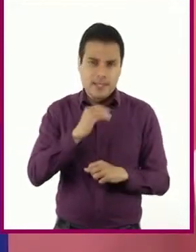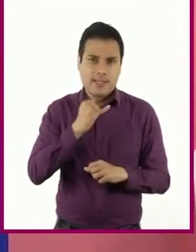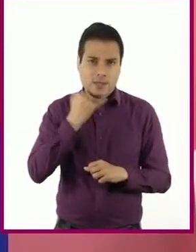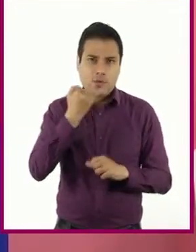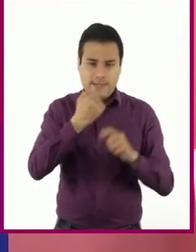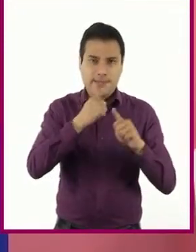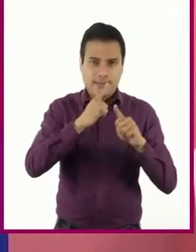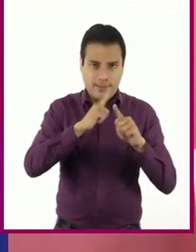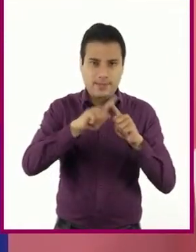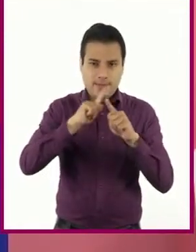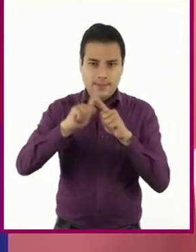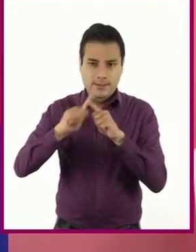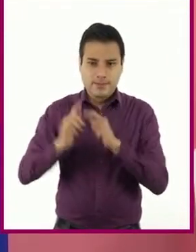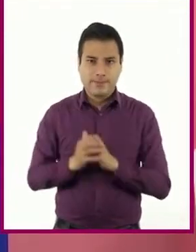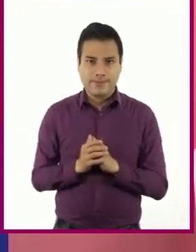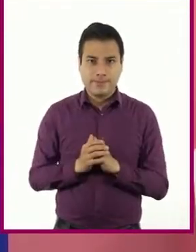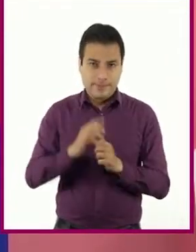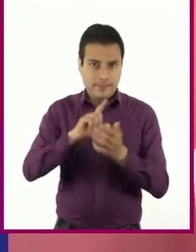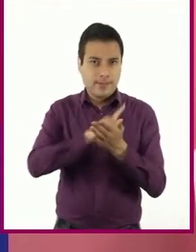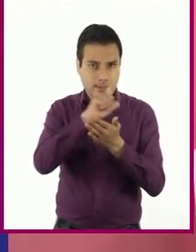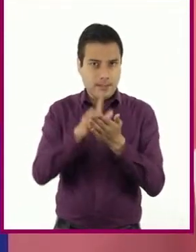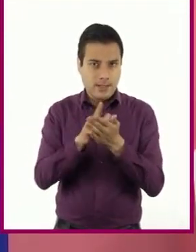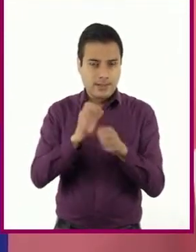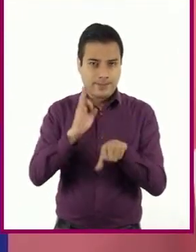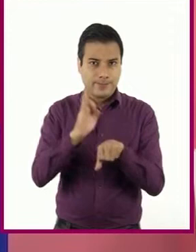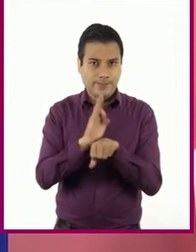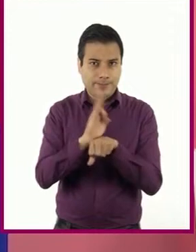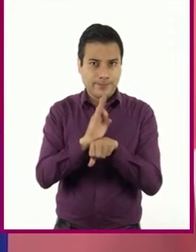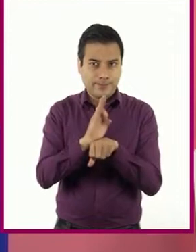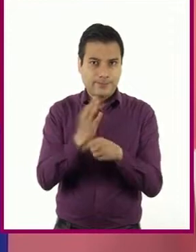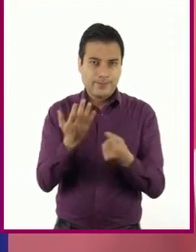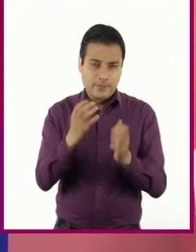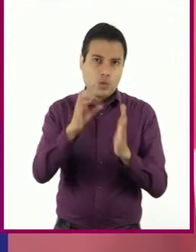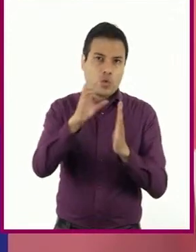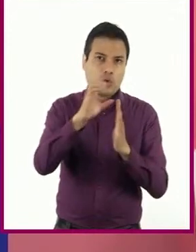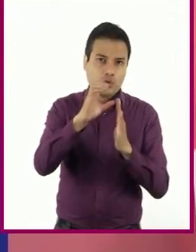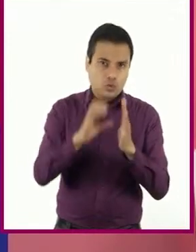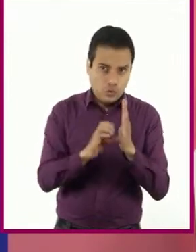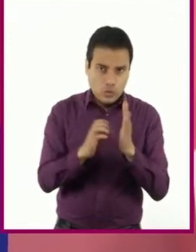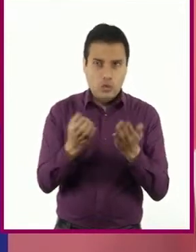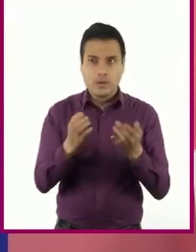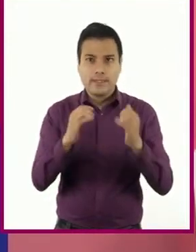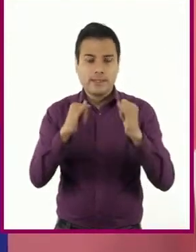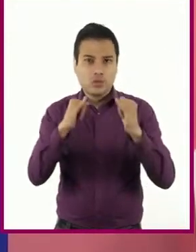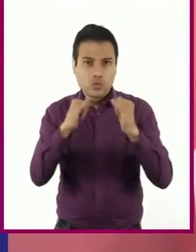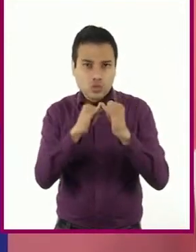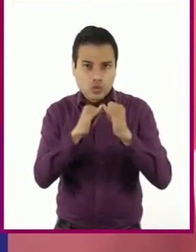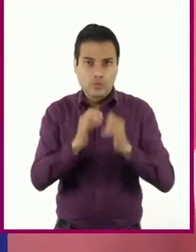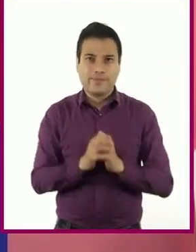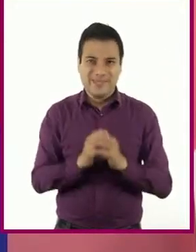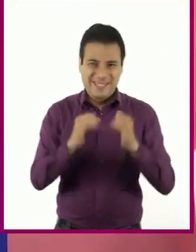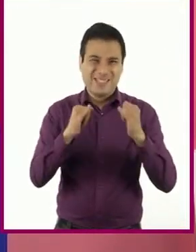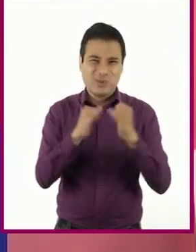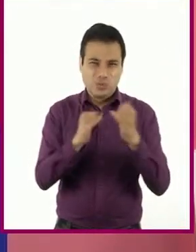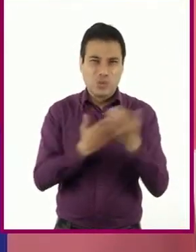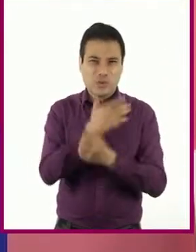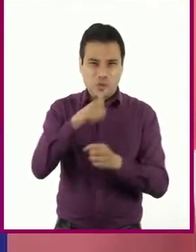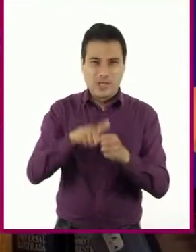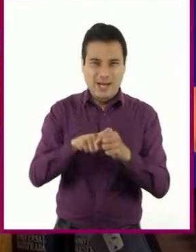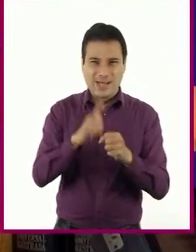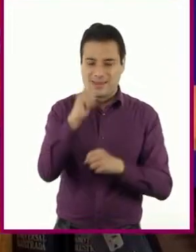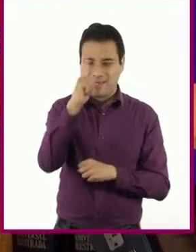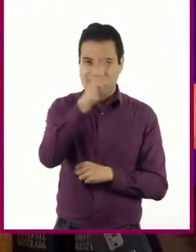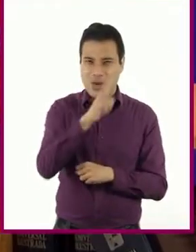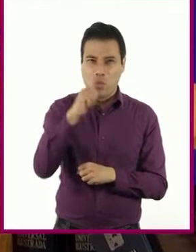condición es protegida y promovida por nuestras leyes, como la Constitución Política o instituciones como el Instituto Nacional de Lenguas Indígenas,